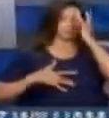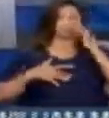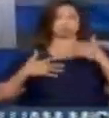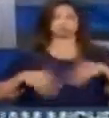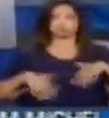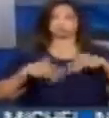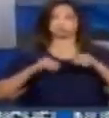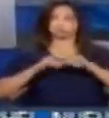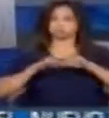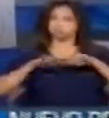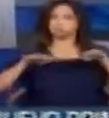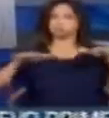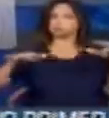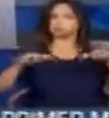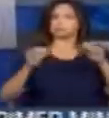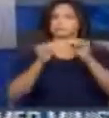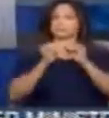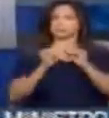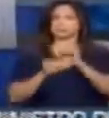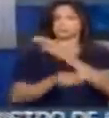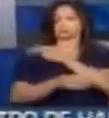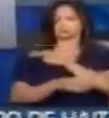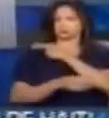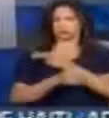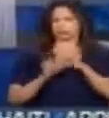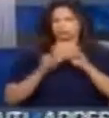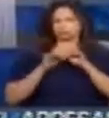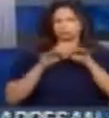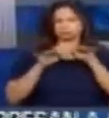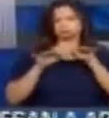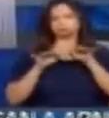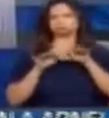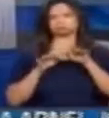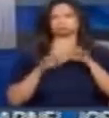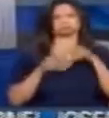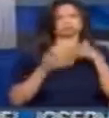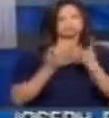país, siguen llegando personas con síntomas a los